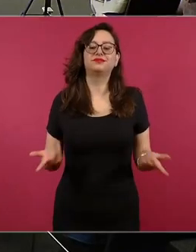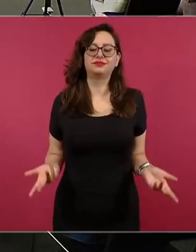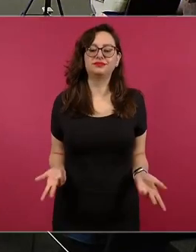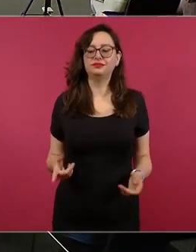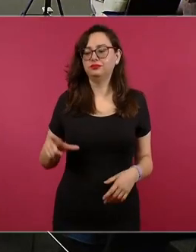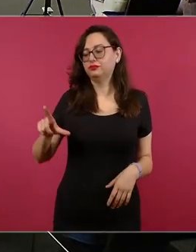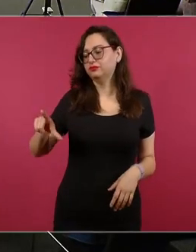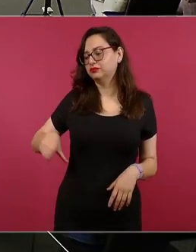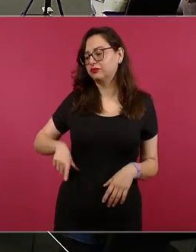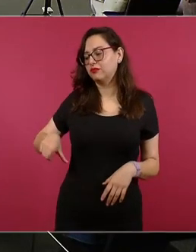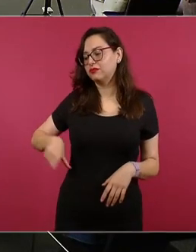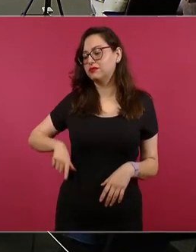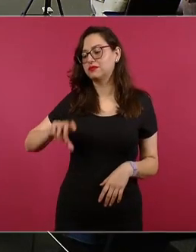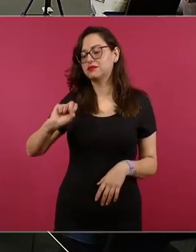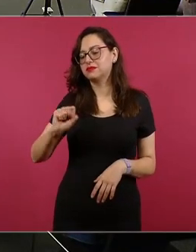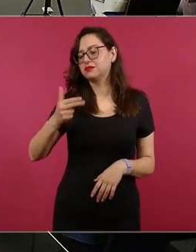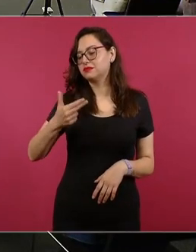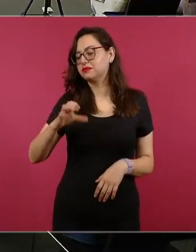a un banco.